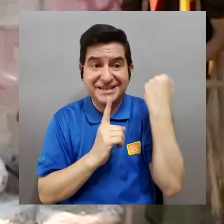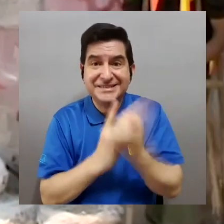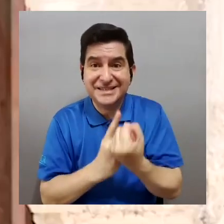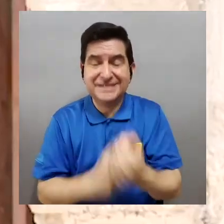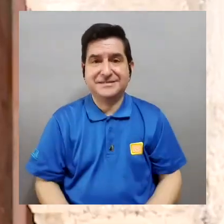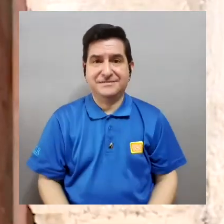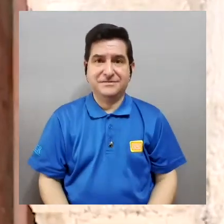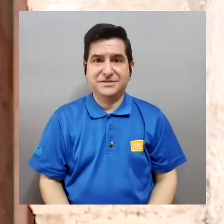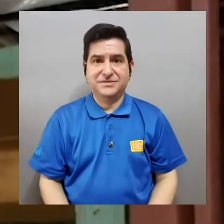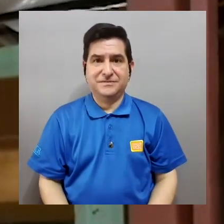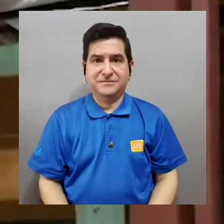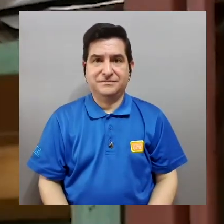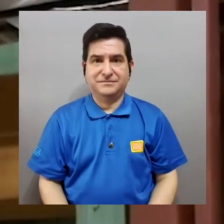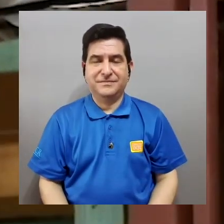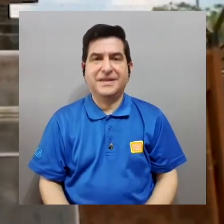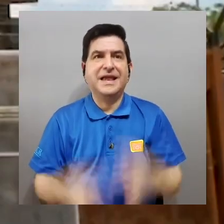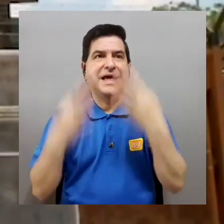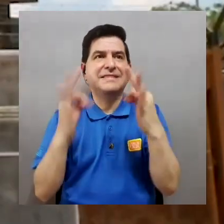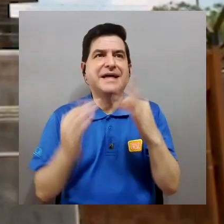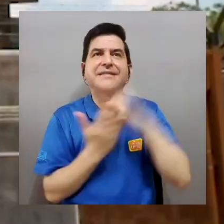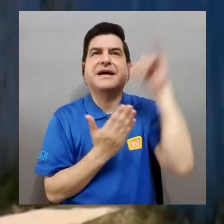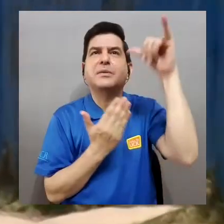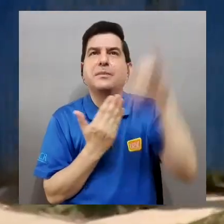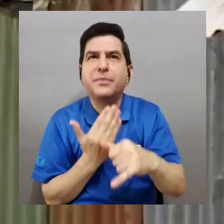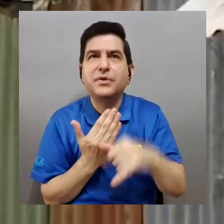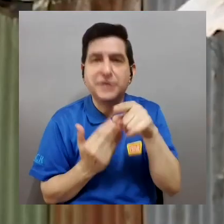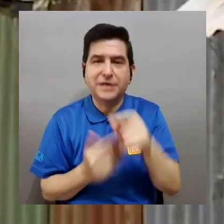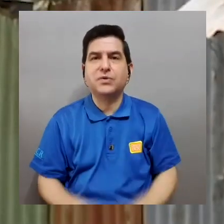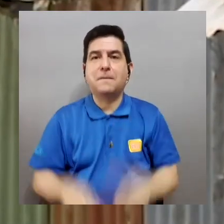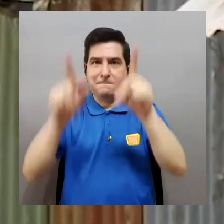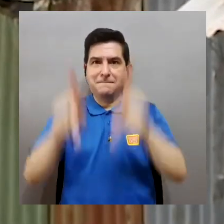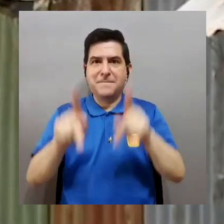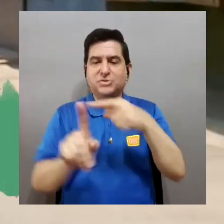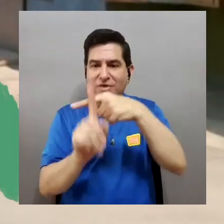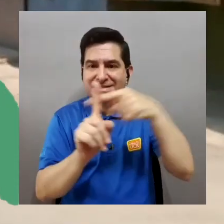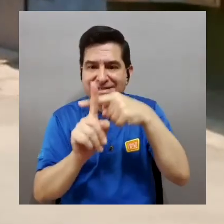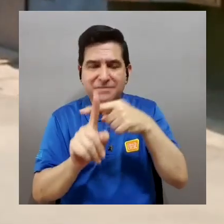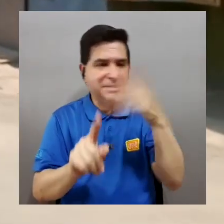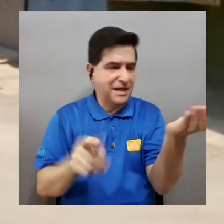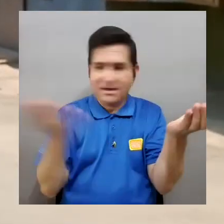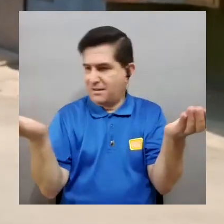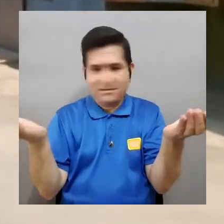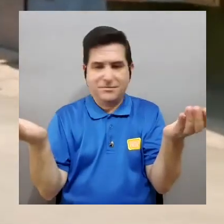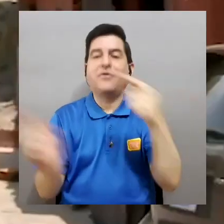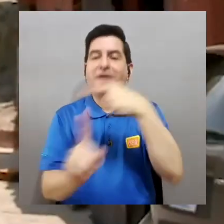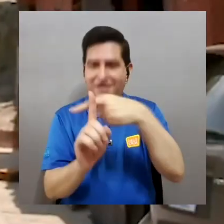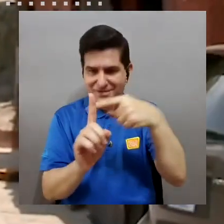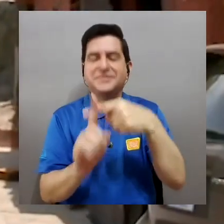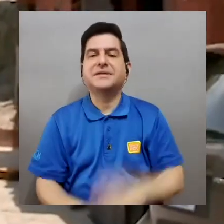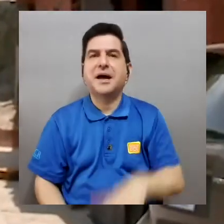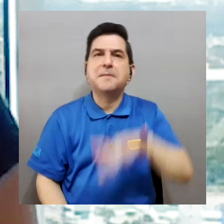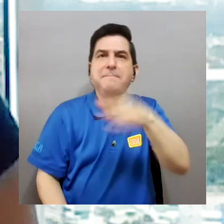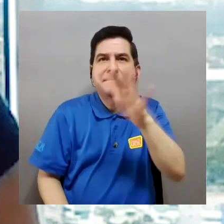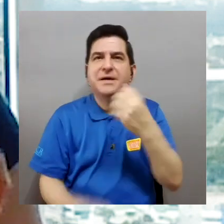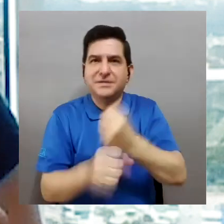el tema de hacer un proyecto para esas personas del medio. Más o menos lo diría como más